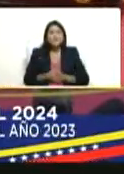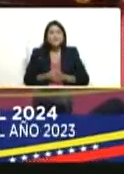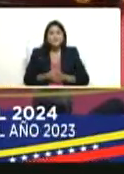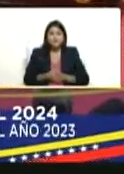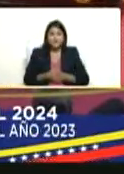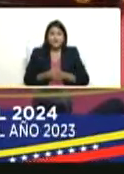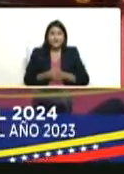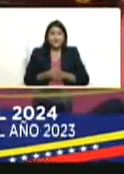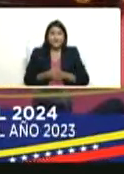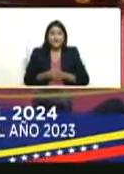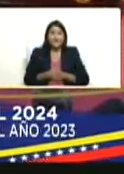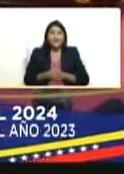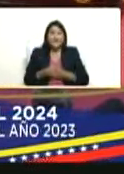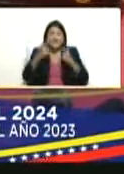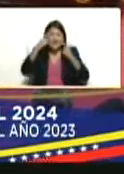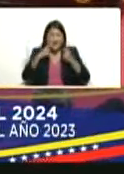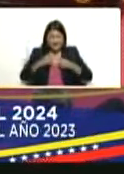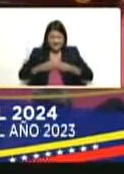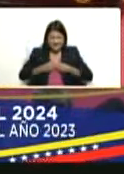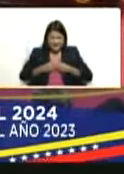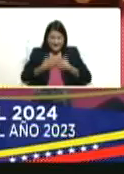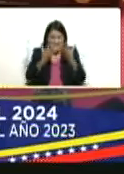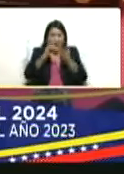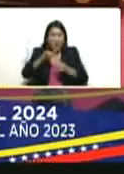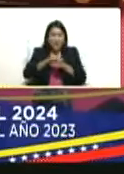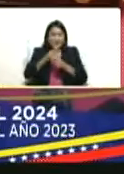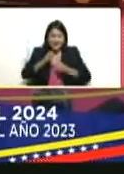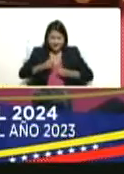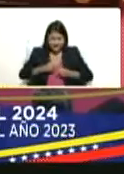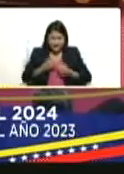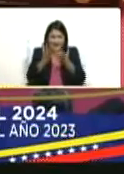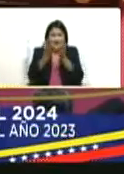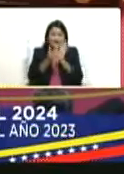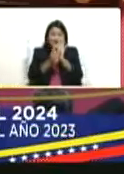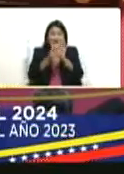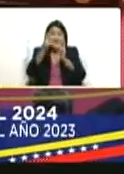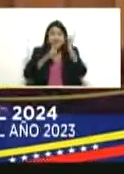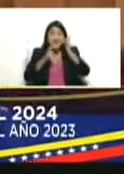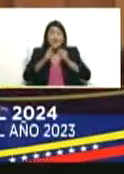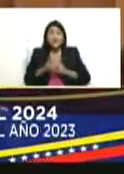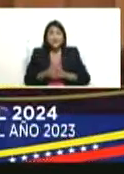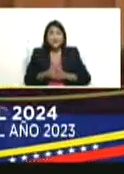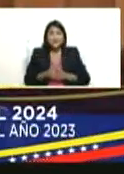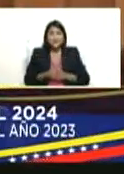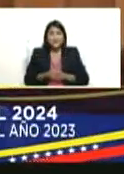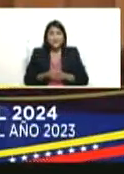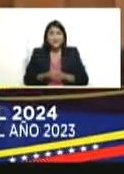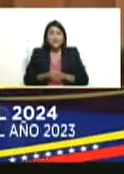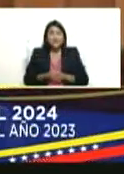Se le metió el espíritu de Chávez a Jorge.